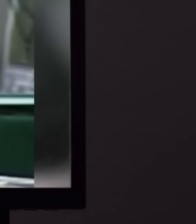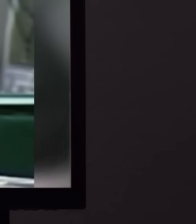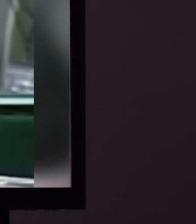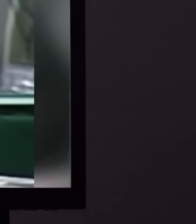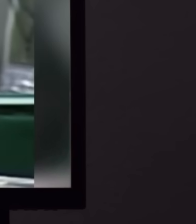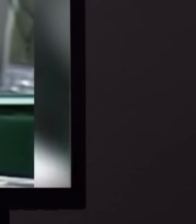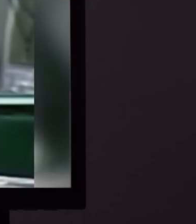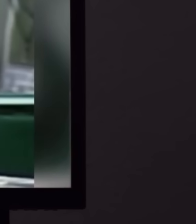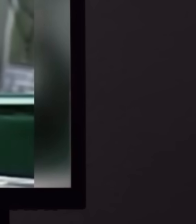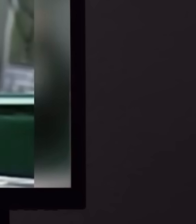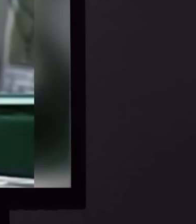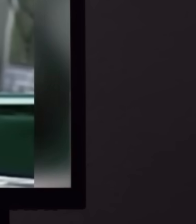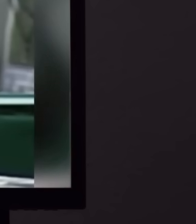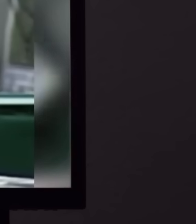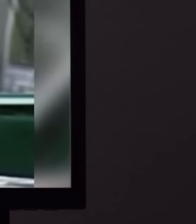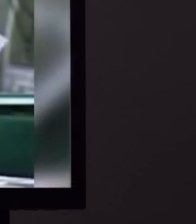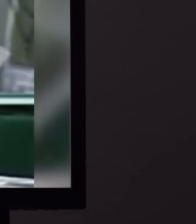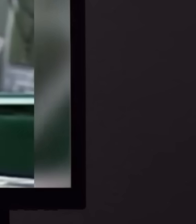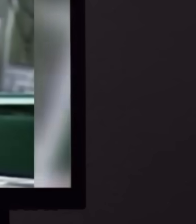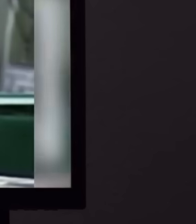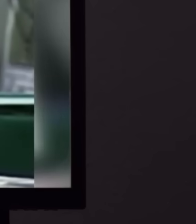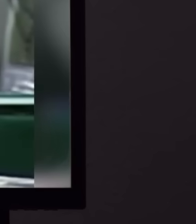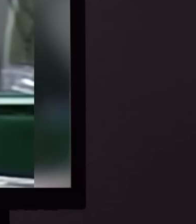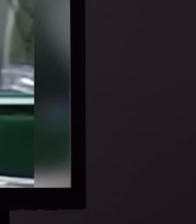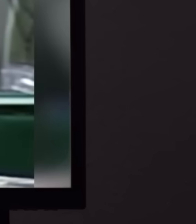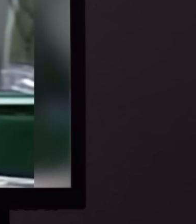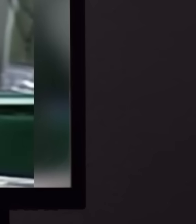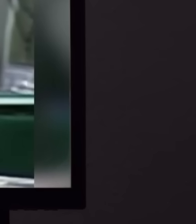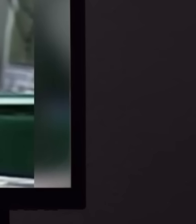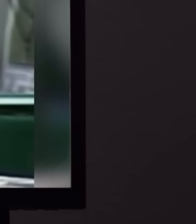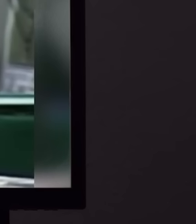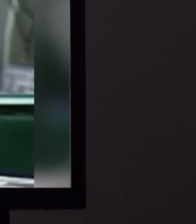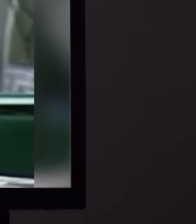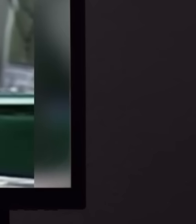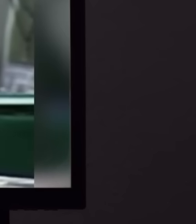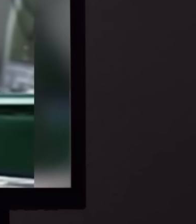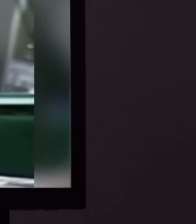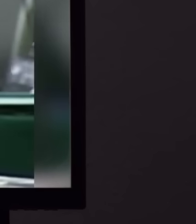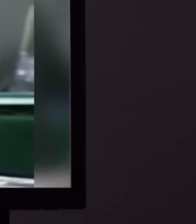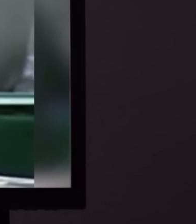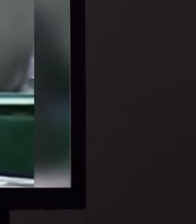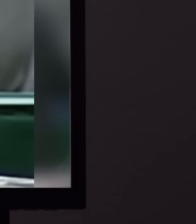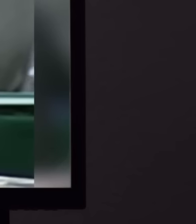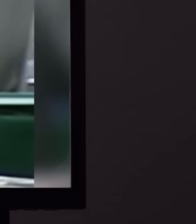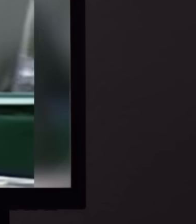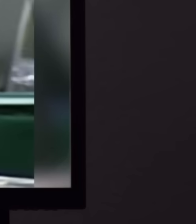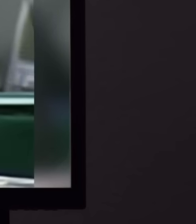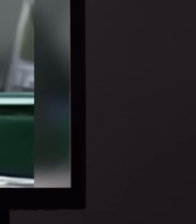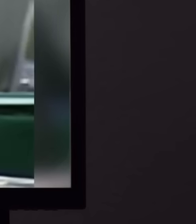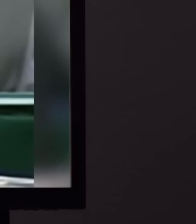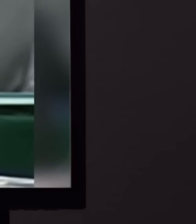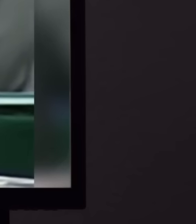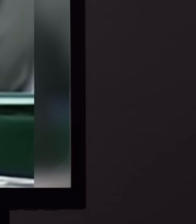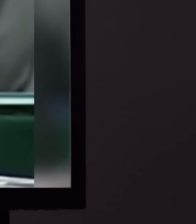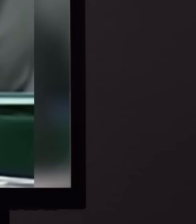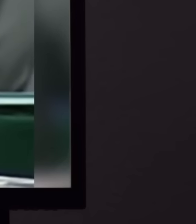tu patrimonio. Está también este pequeño lugar campestre de 15 millones de pesos en el